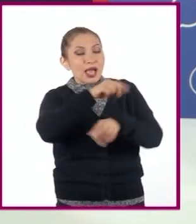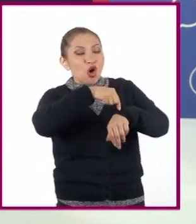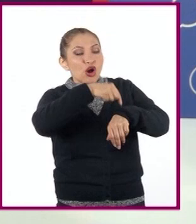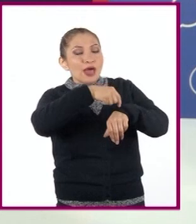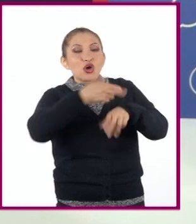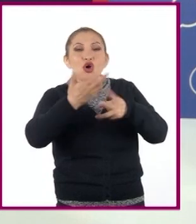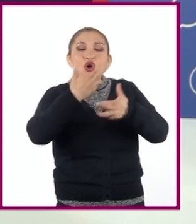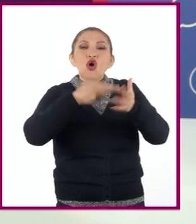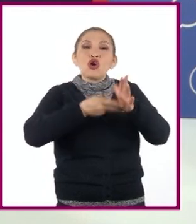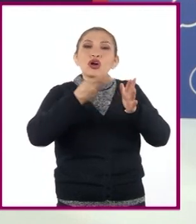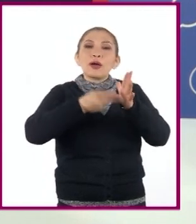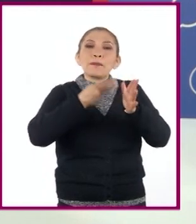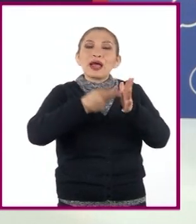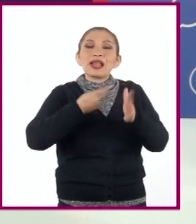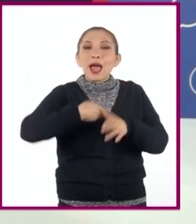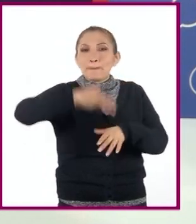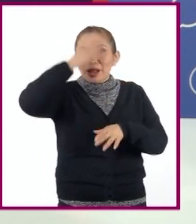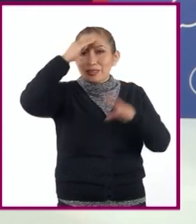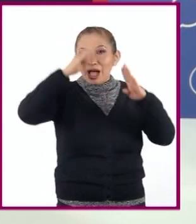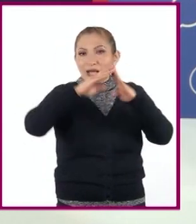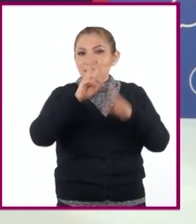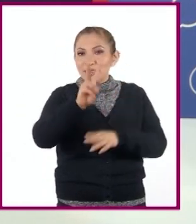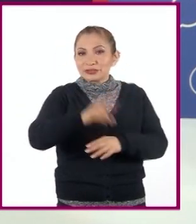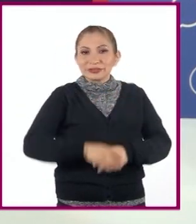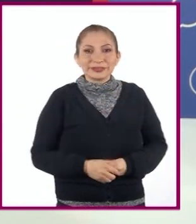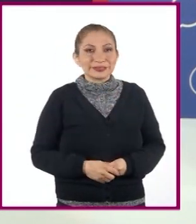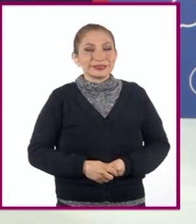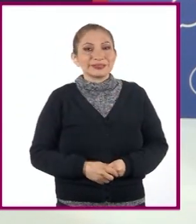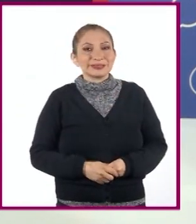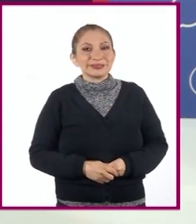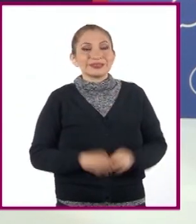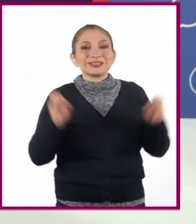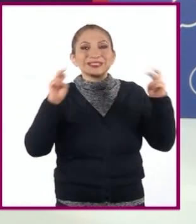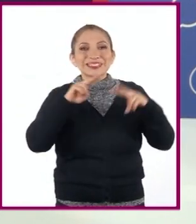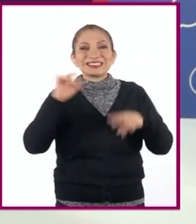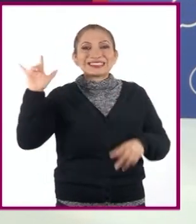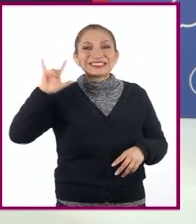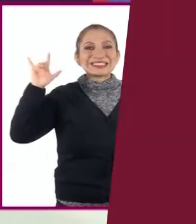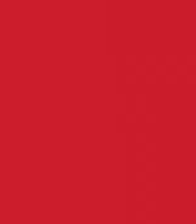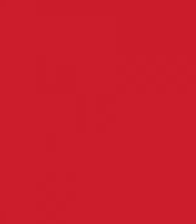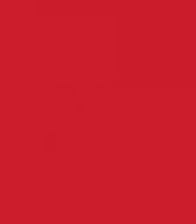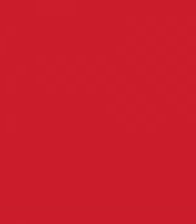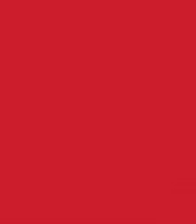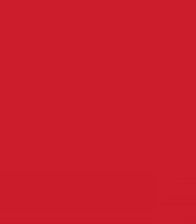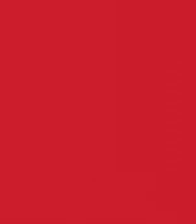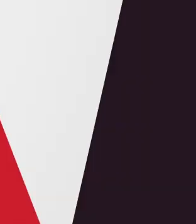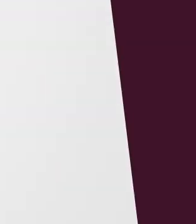de repeticiones del programa Aprende en Casa 2. ¡Hasta la próxima!